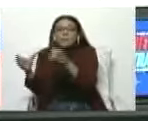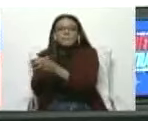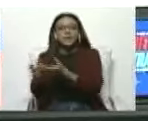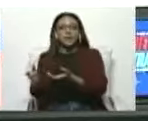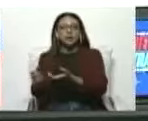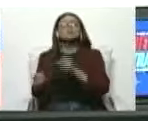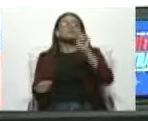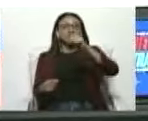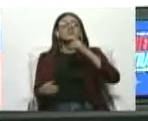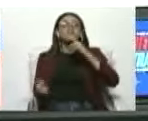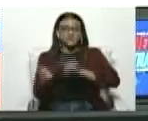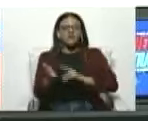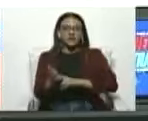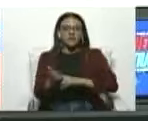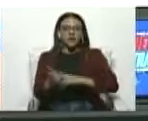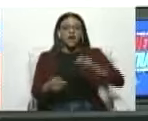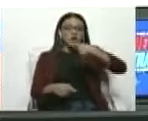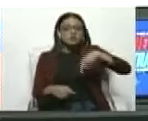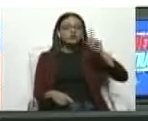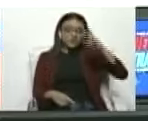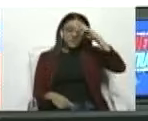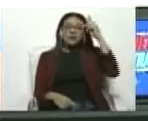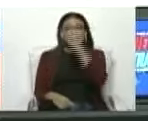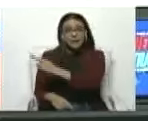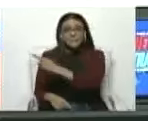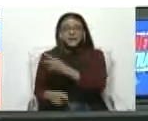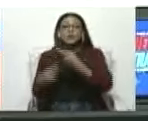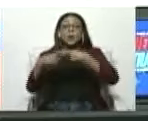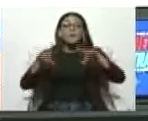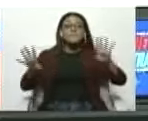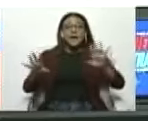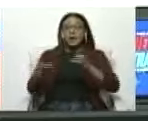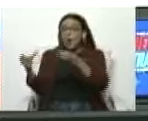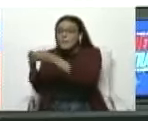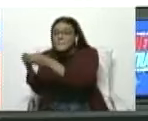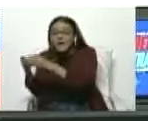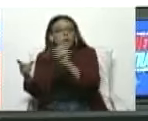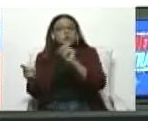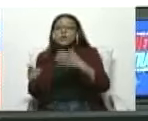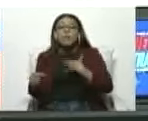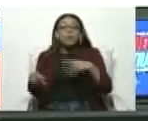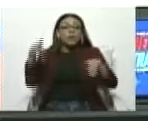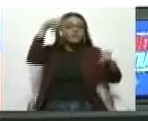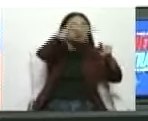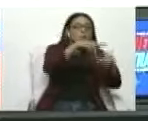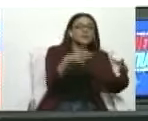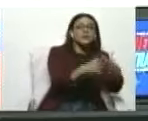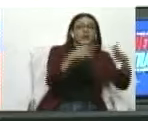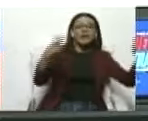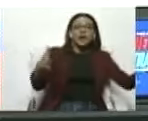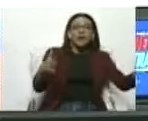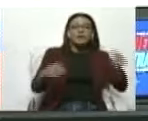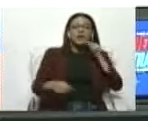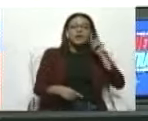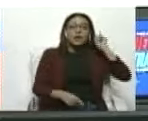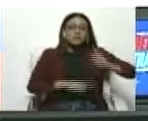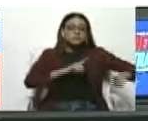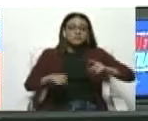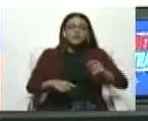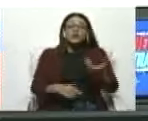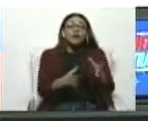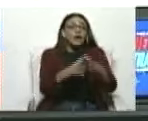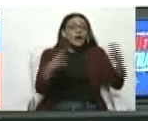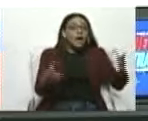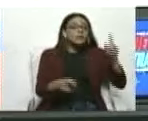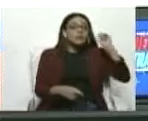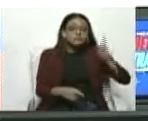voluntad de la mayoría se someta al deseo de las minorías. Dos cosas distintas, ¿ves? Eso es lo